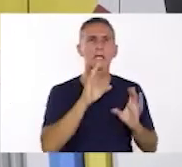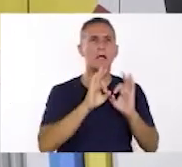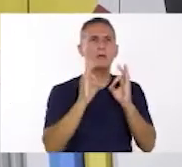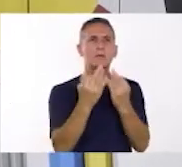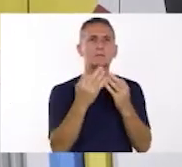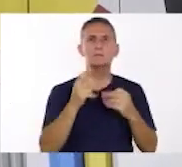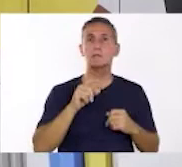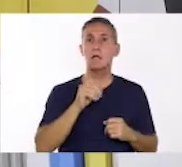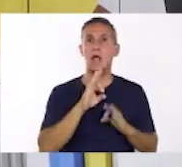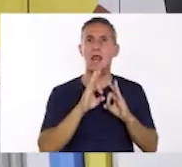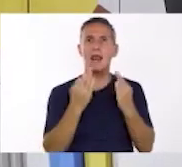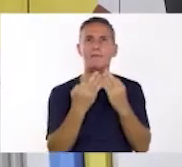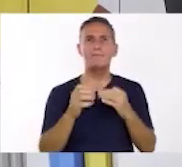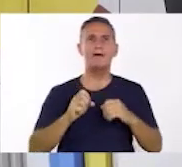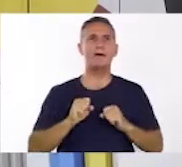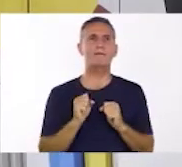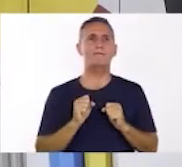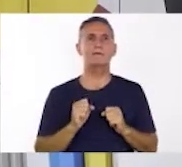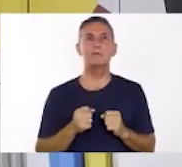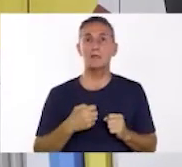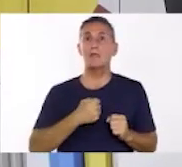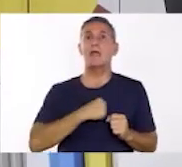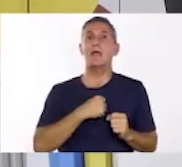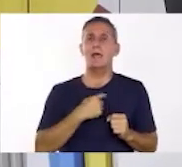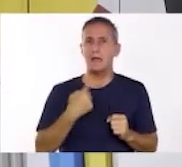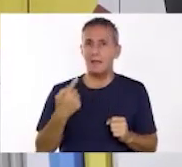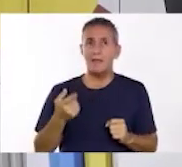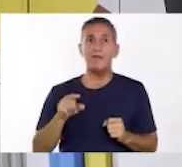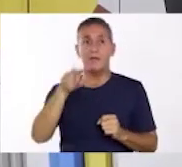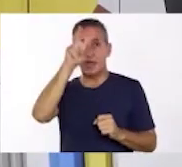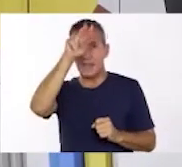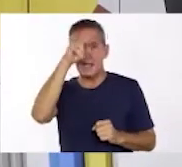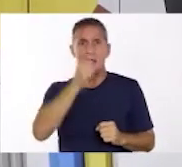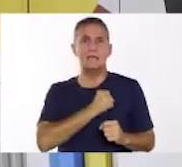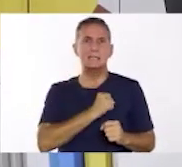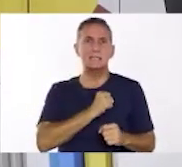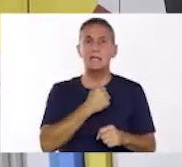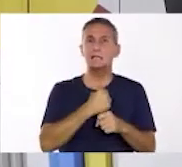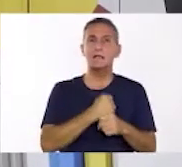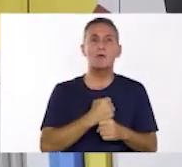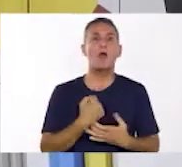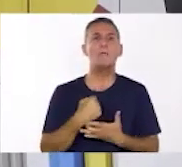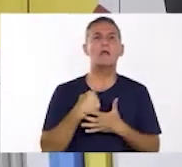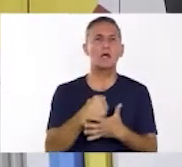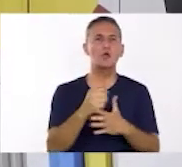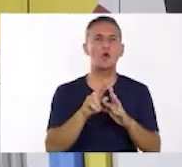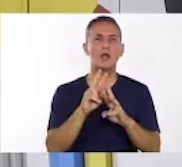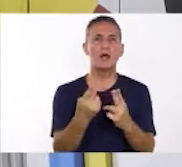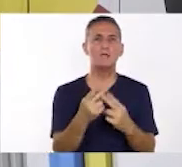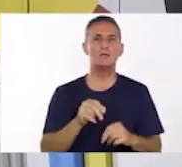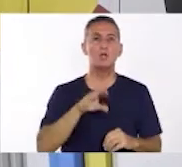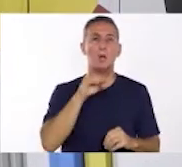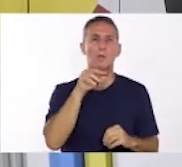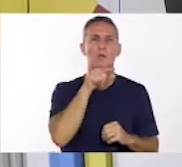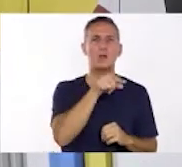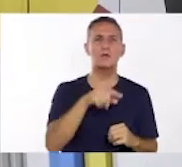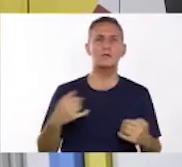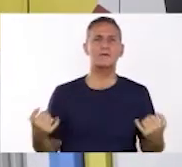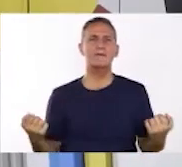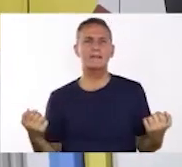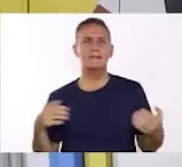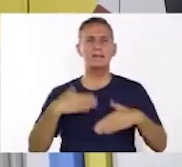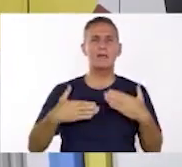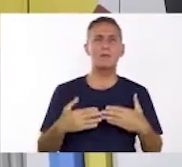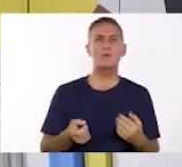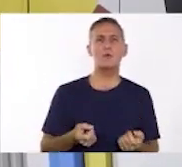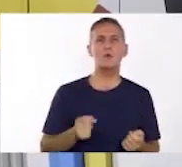está buscando para seguir, para trabajar y que él no puede hacer nada? Por eso estamos hablando de ese conflicto